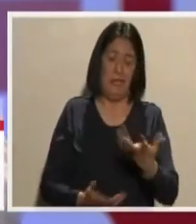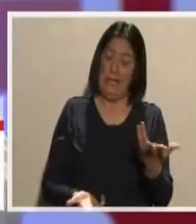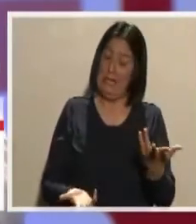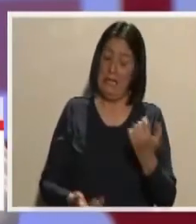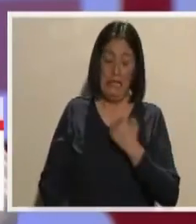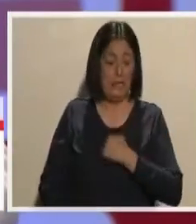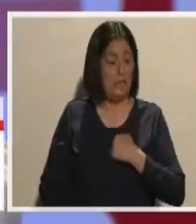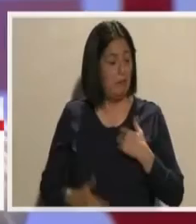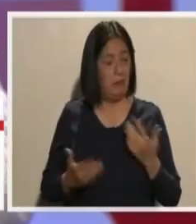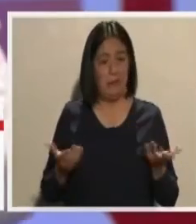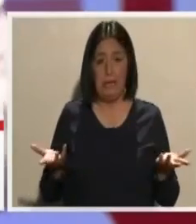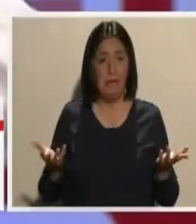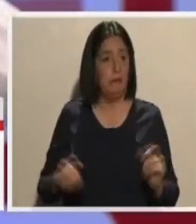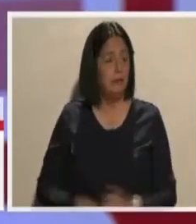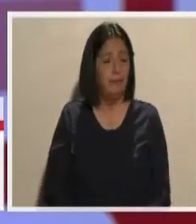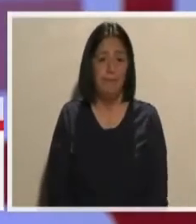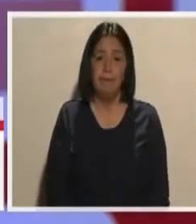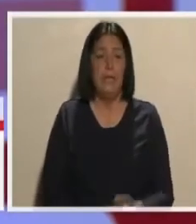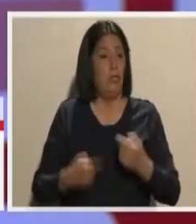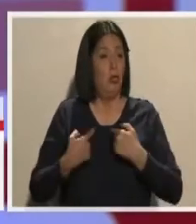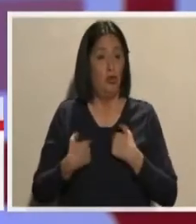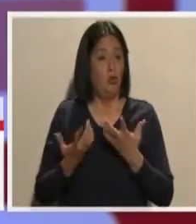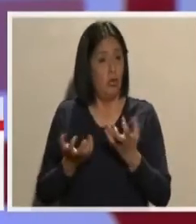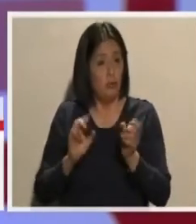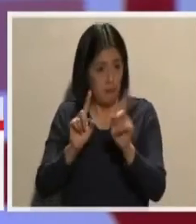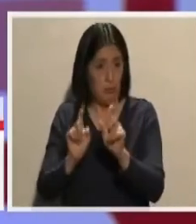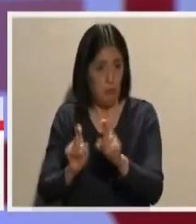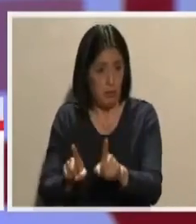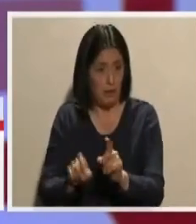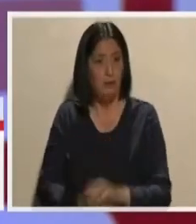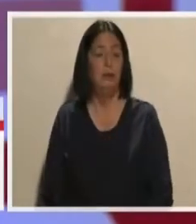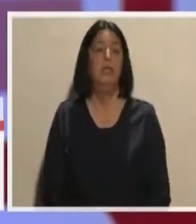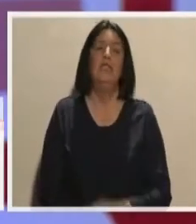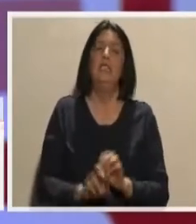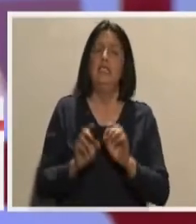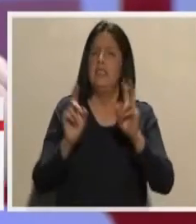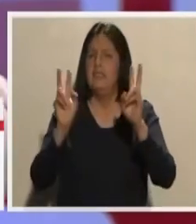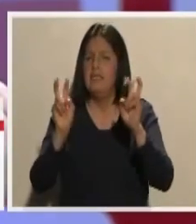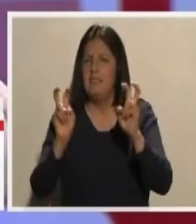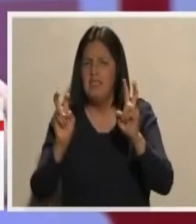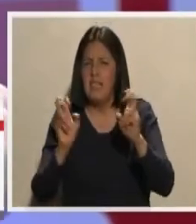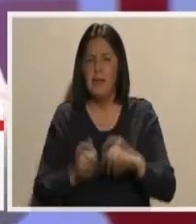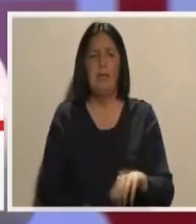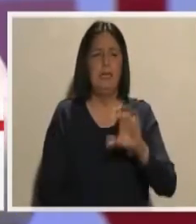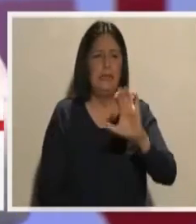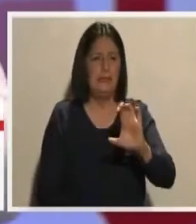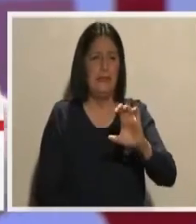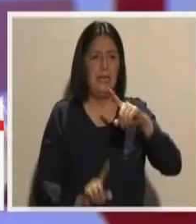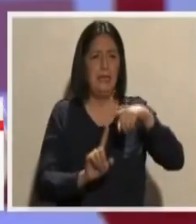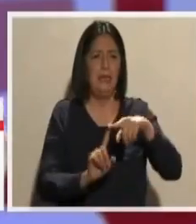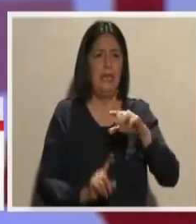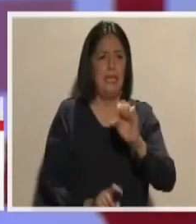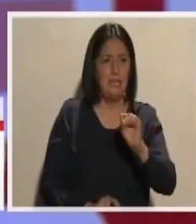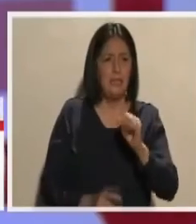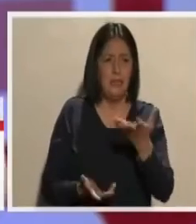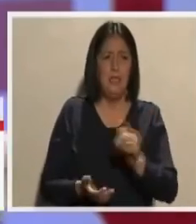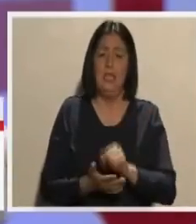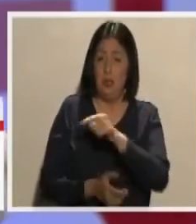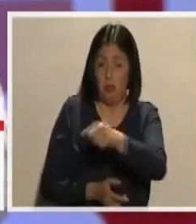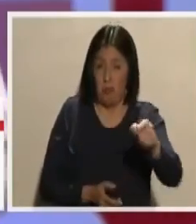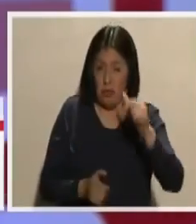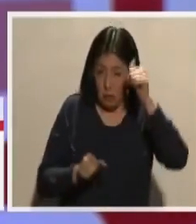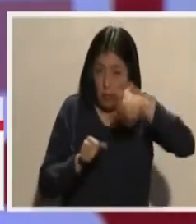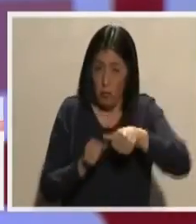lamentable, pero yo quisiera ahora preguntarle sobre el tema de la CTS, porque si